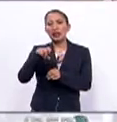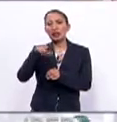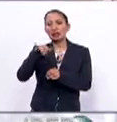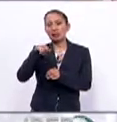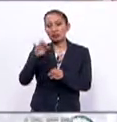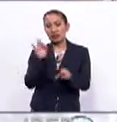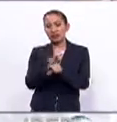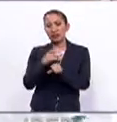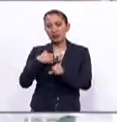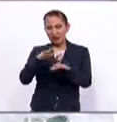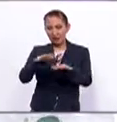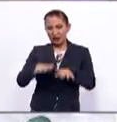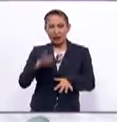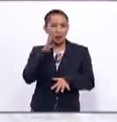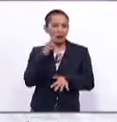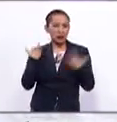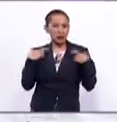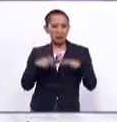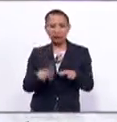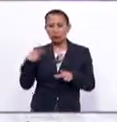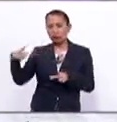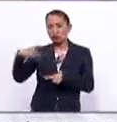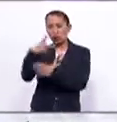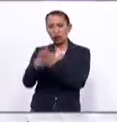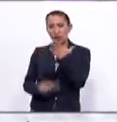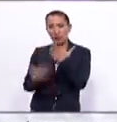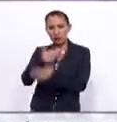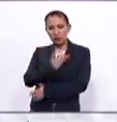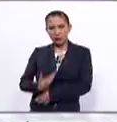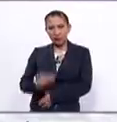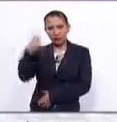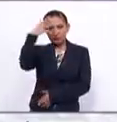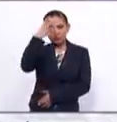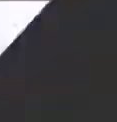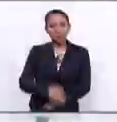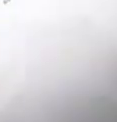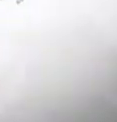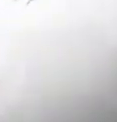defendió ante la Cámara de Representantes las políticas migratorias del presidente Donald Trump.